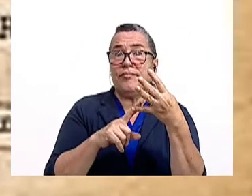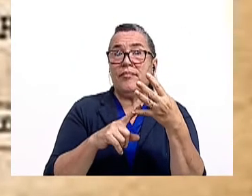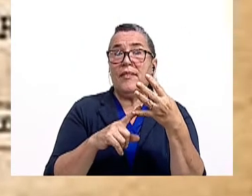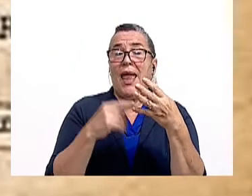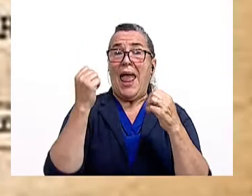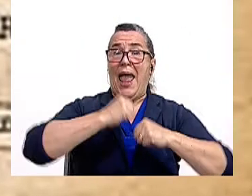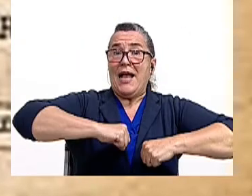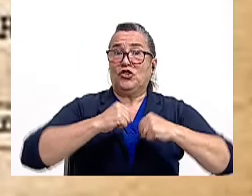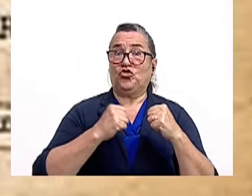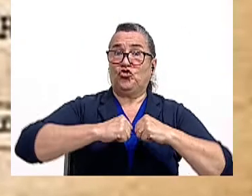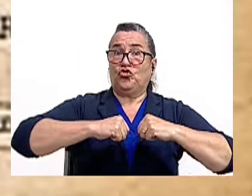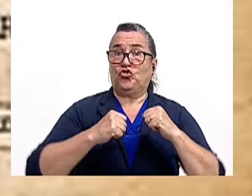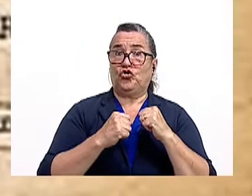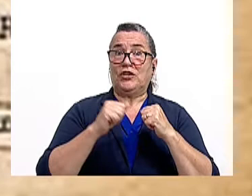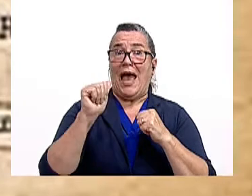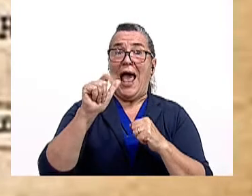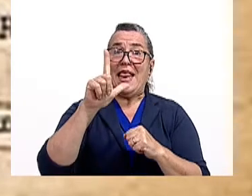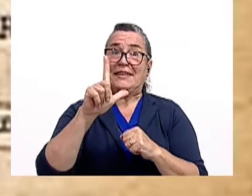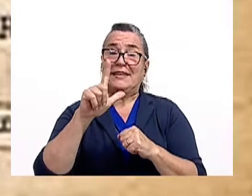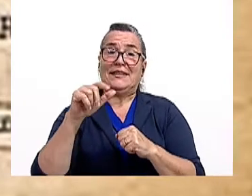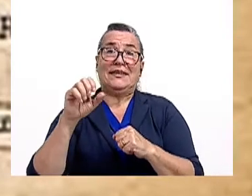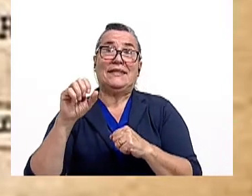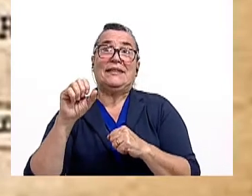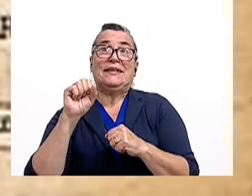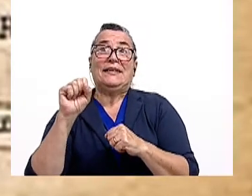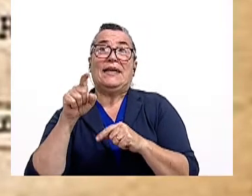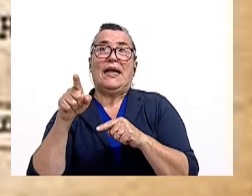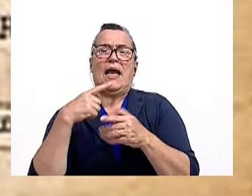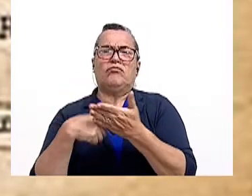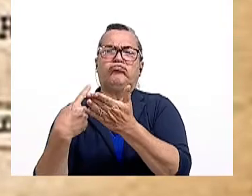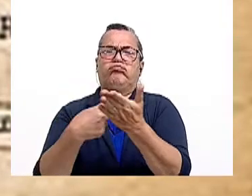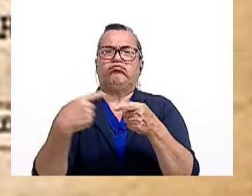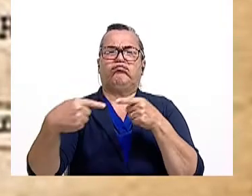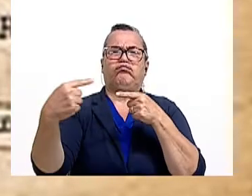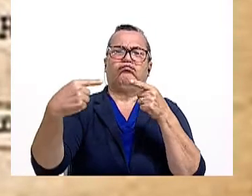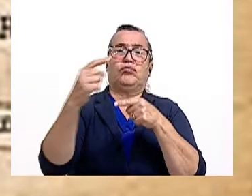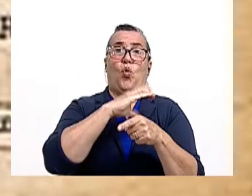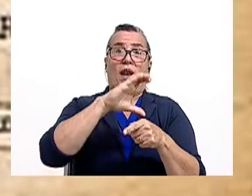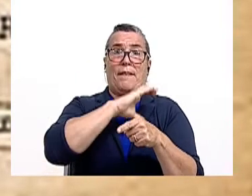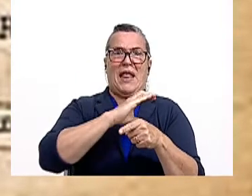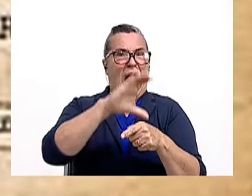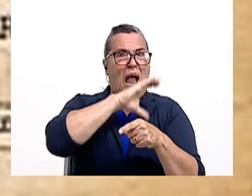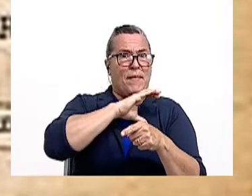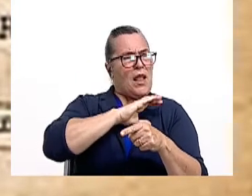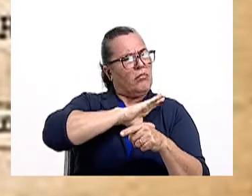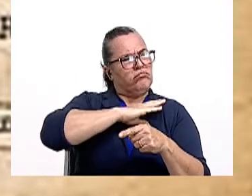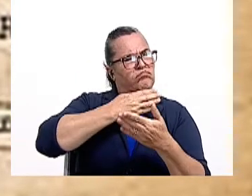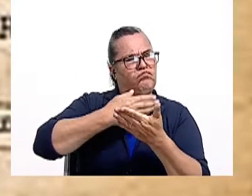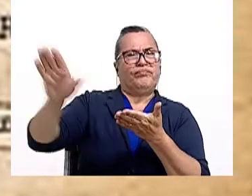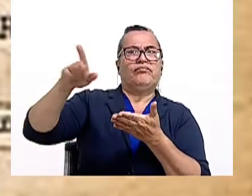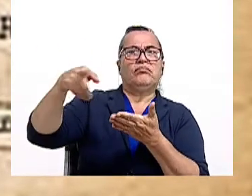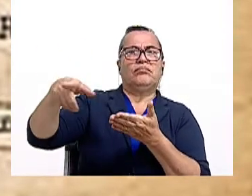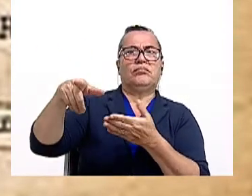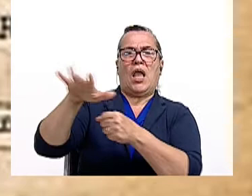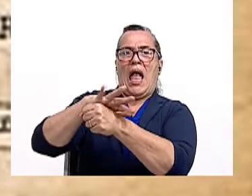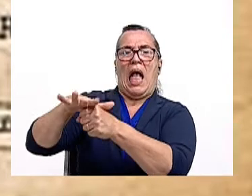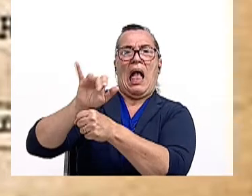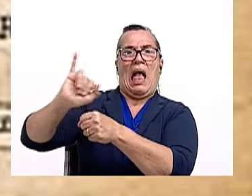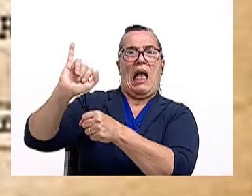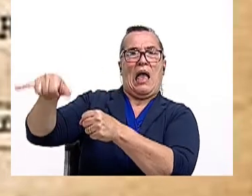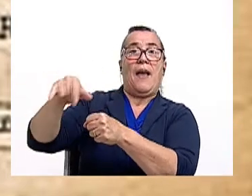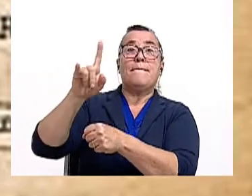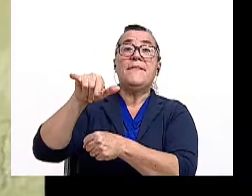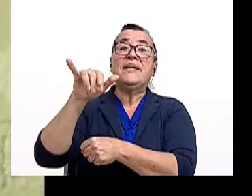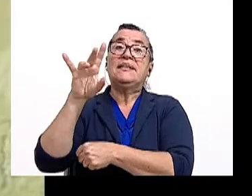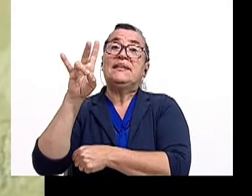escocés Alexander Selkirk, quien discutió con su capitán y fue abandonado en